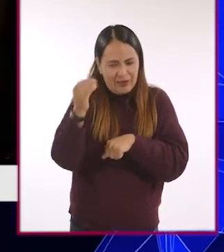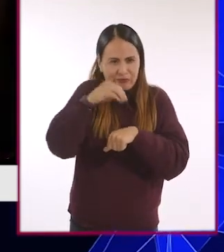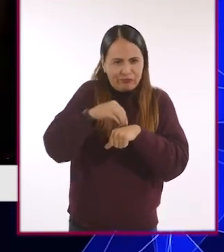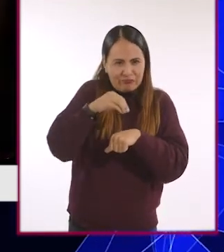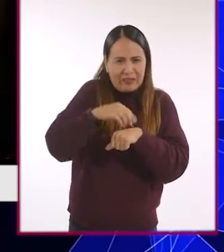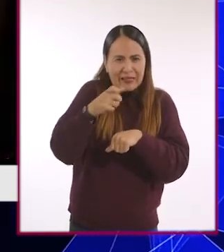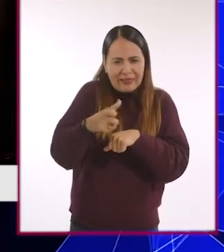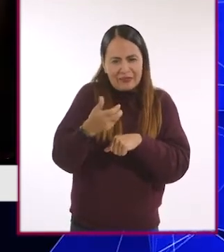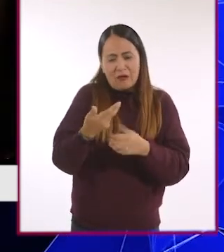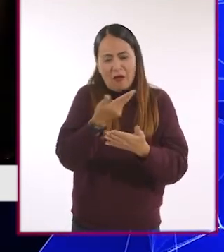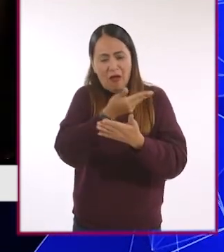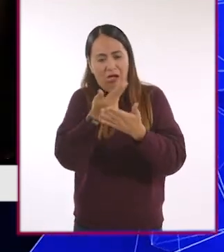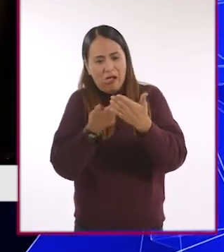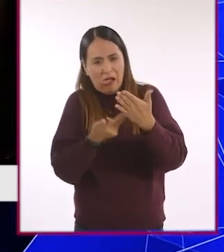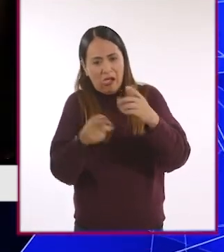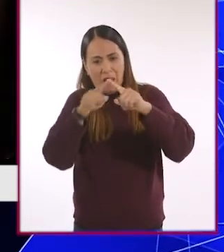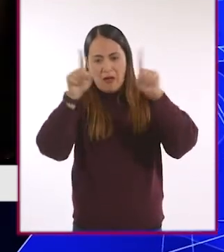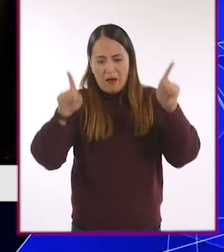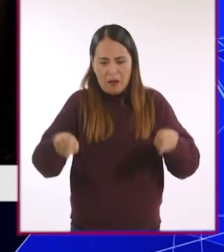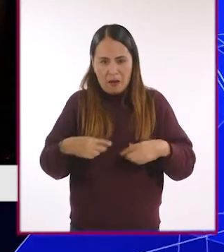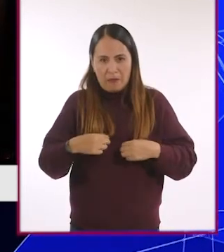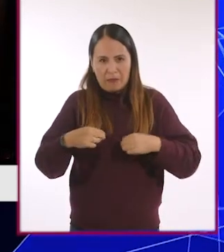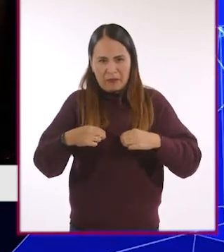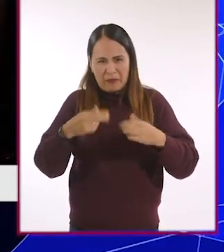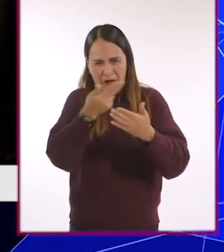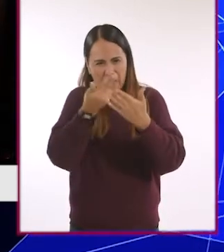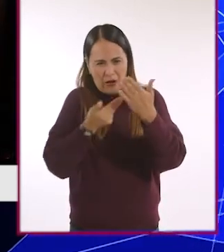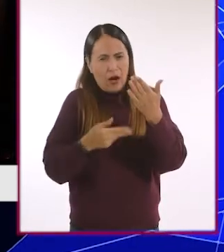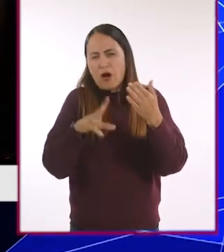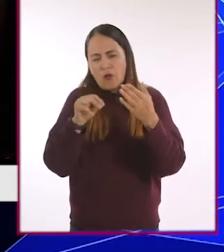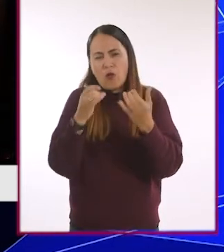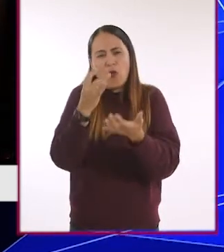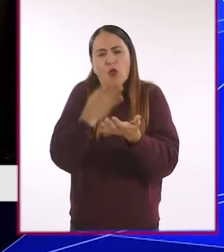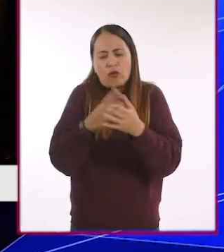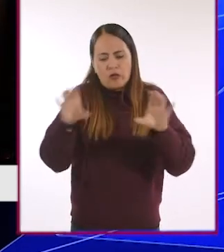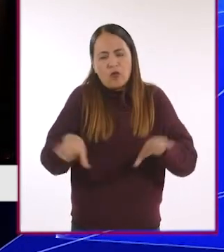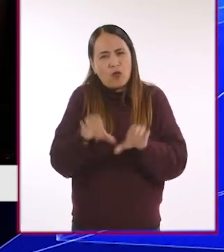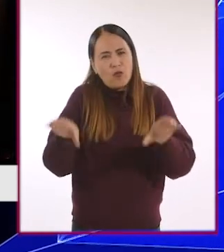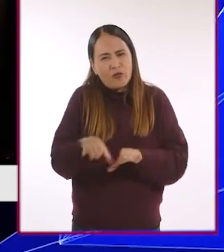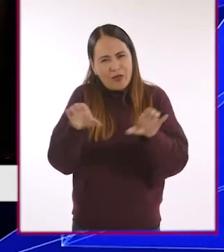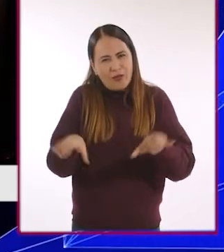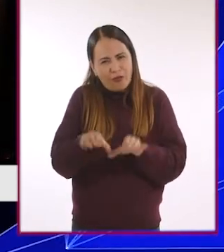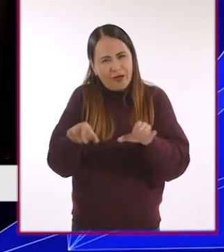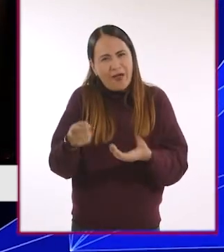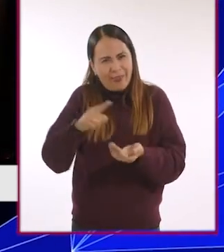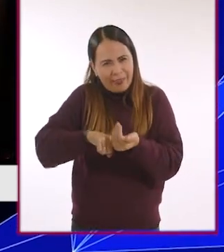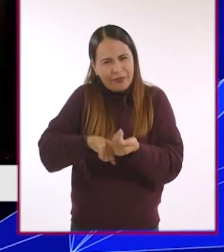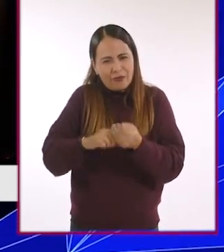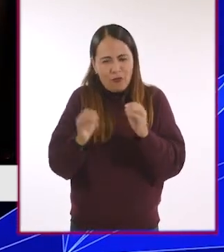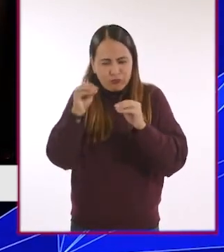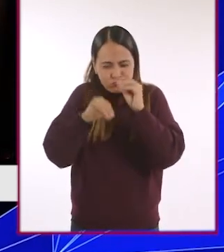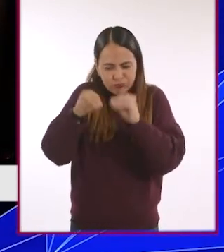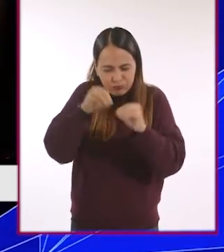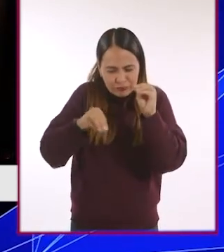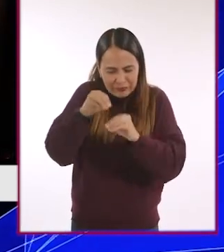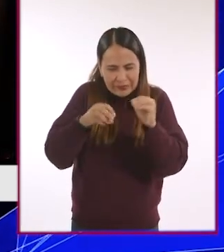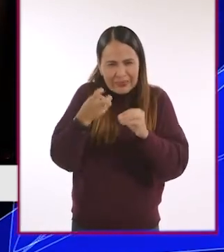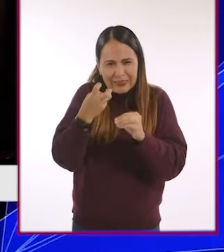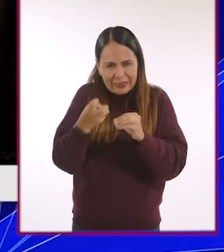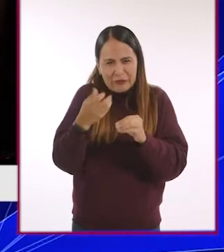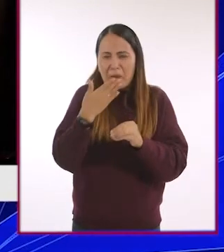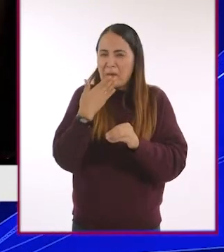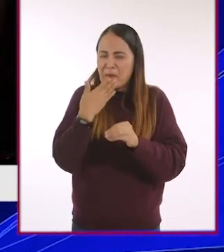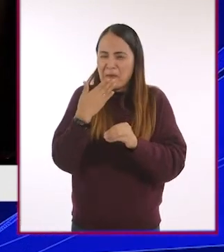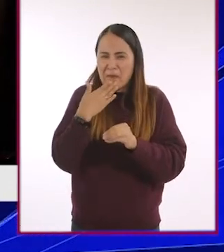pintar en un óleo, ¿no? Literal, es como crear paisajes, crear escenarios y es bastante completa y